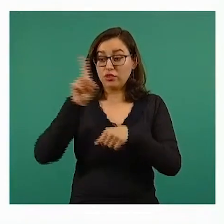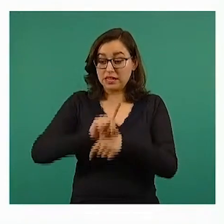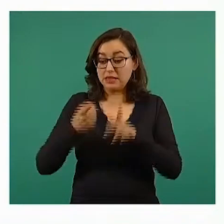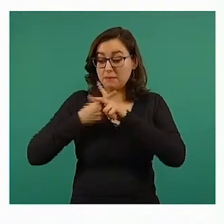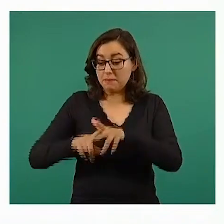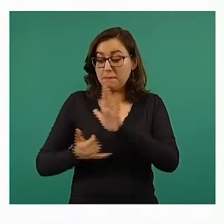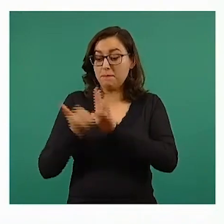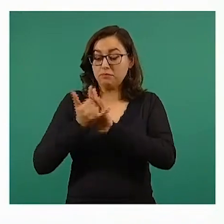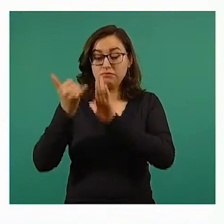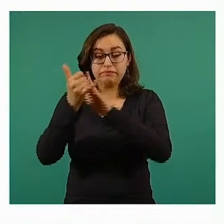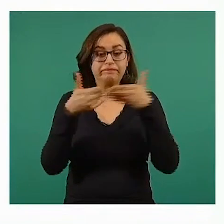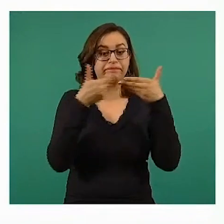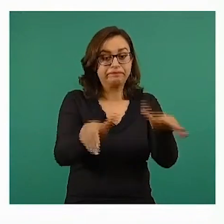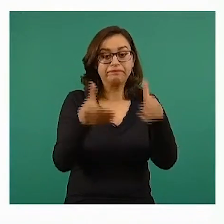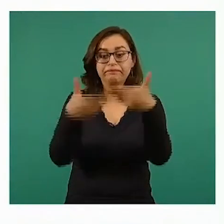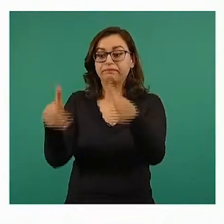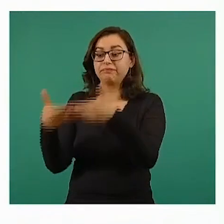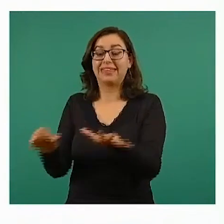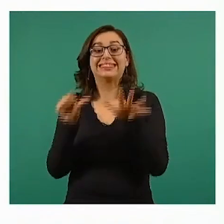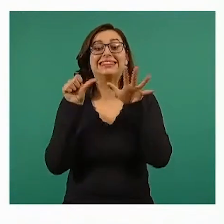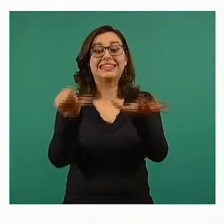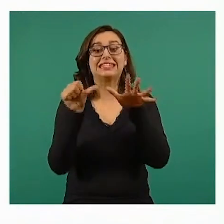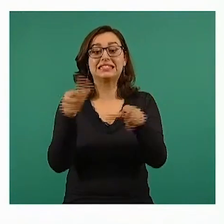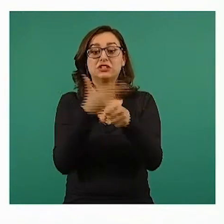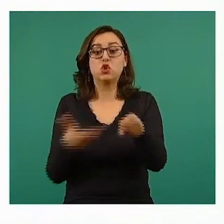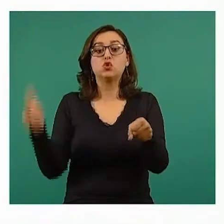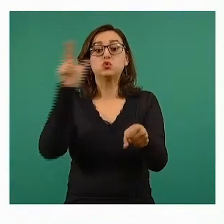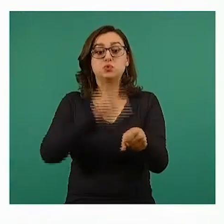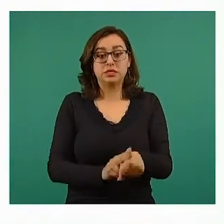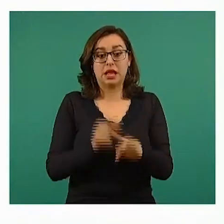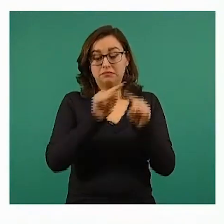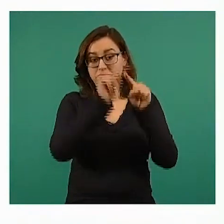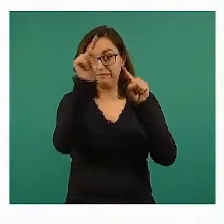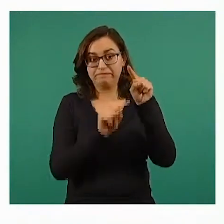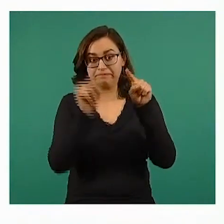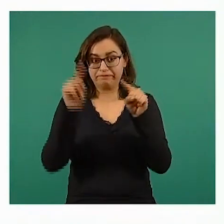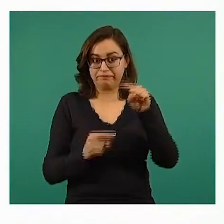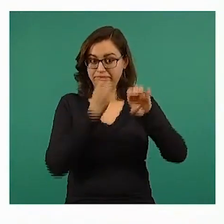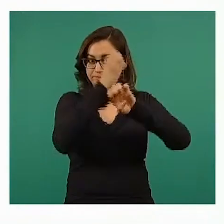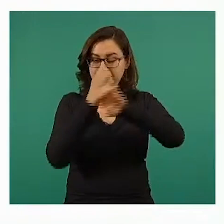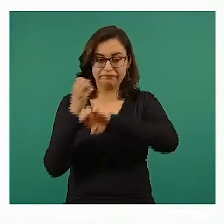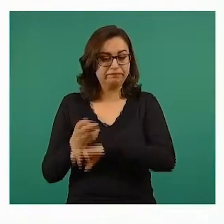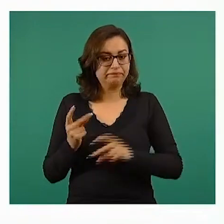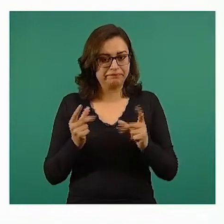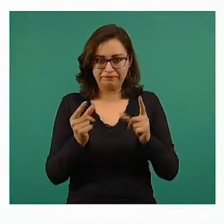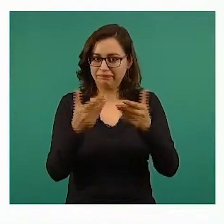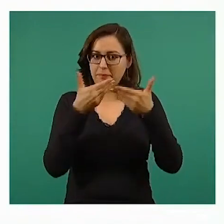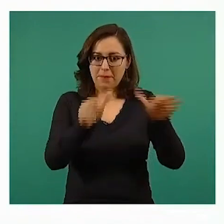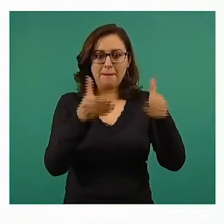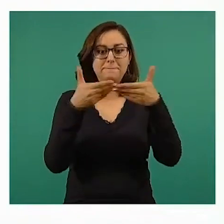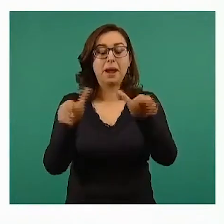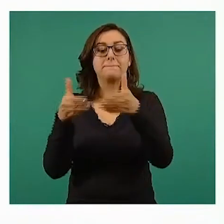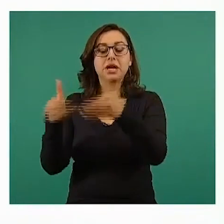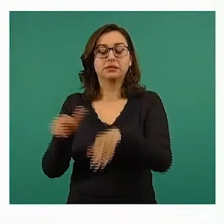16 unidades médicas de 38 camas en los estados que ustedes ven en la representación, en las diferentes representaciones gráficas. Estos